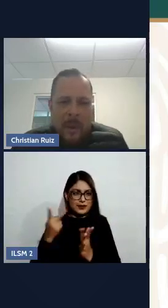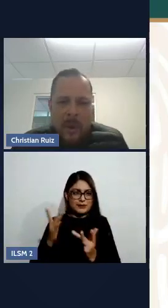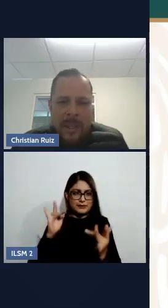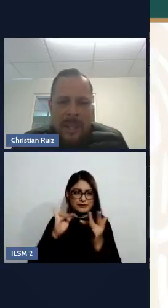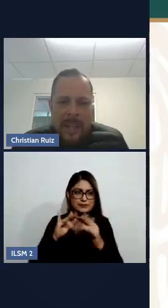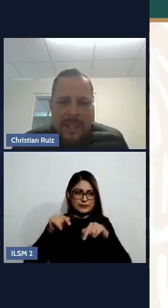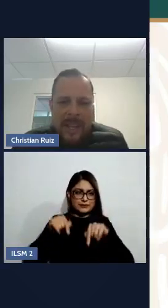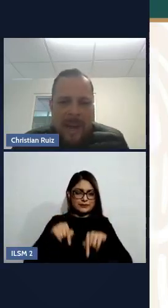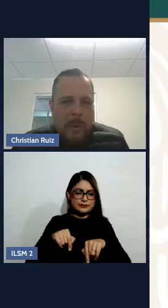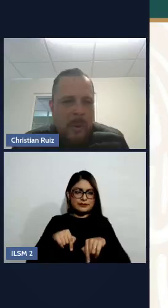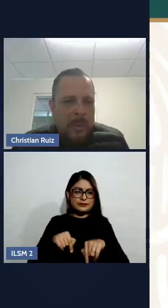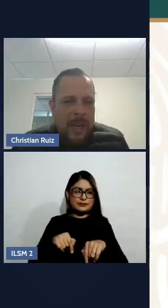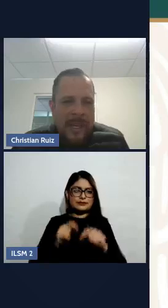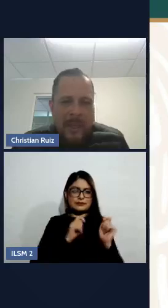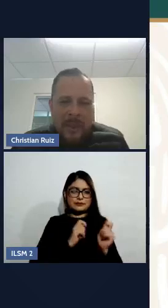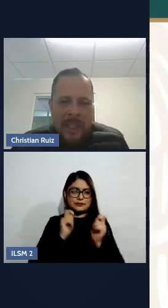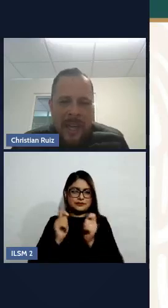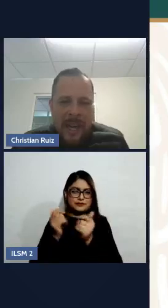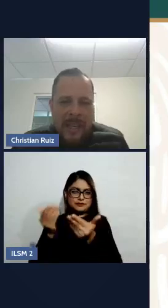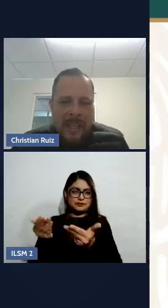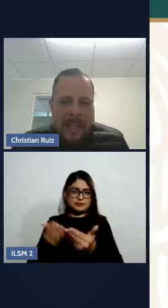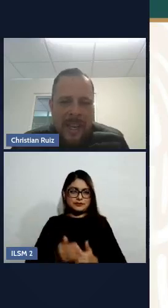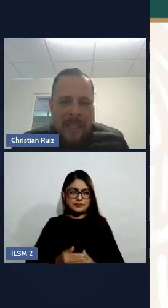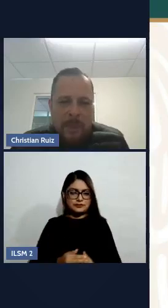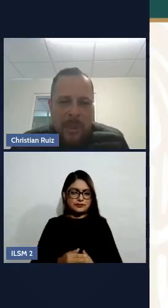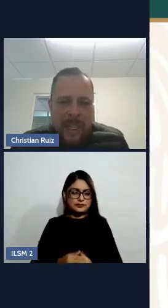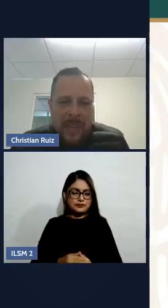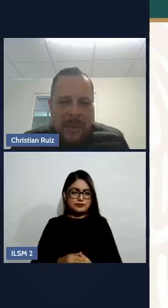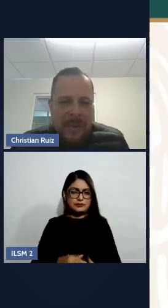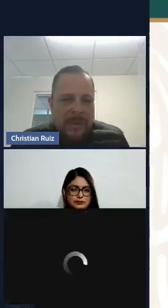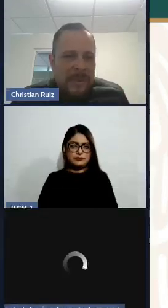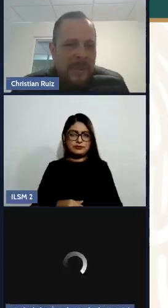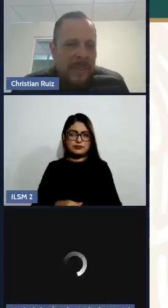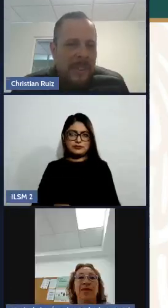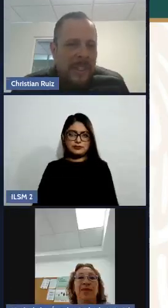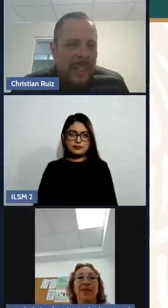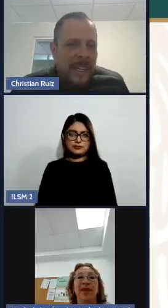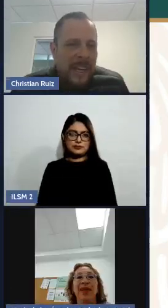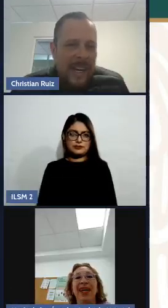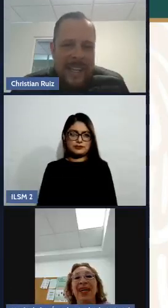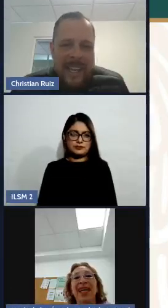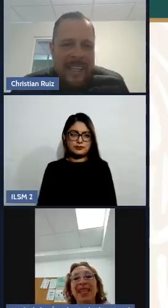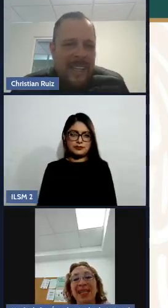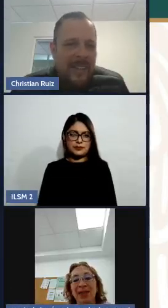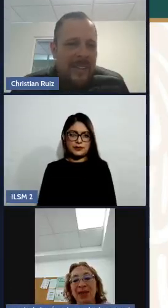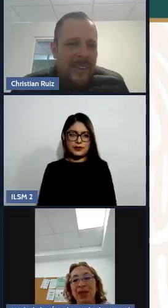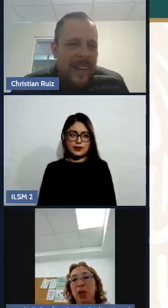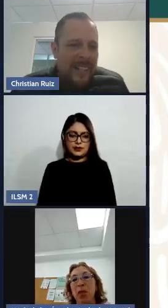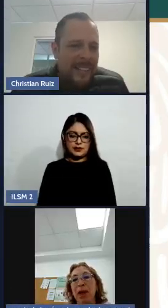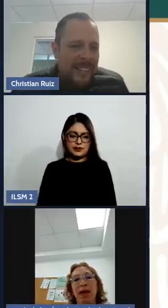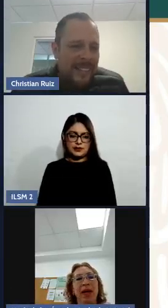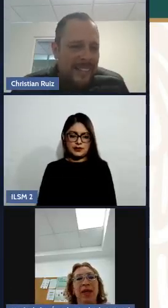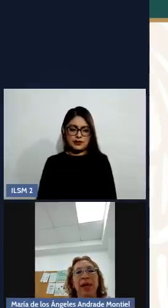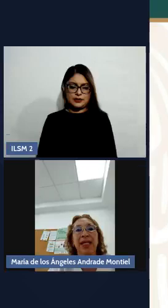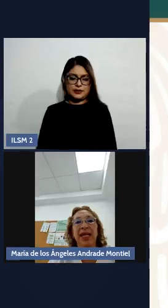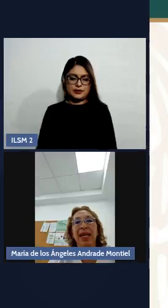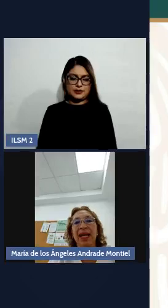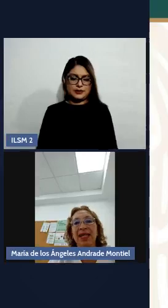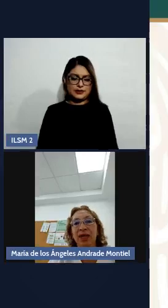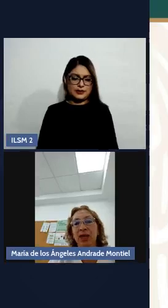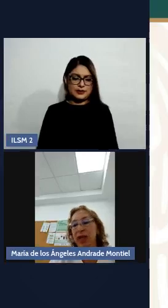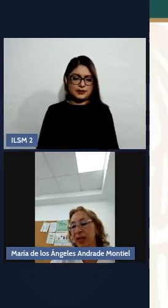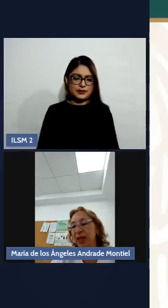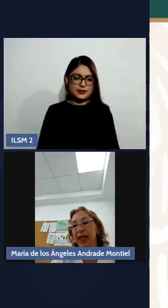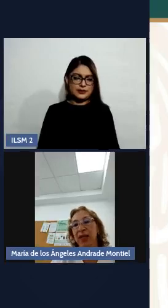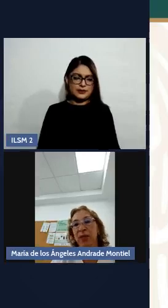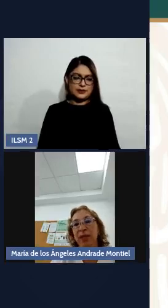cuenta de la voz para que nos siga exponiendo. Ok, gracias, una disculpa. Dice que